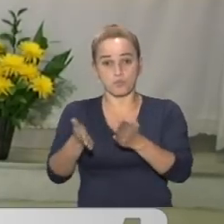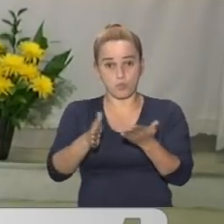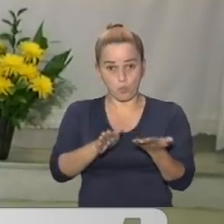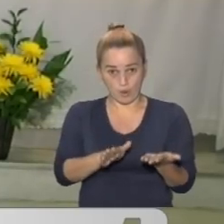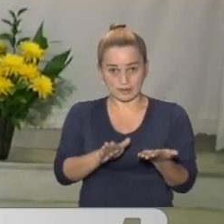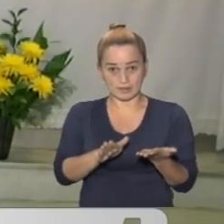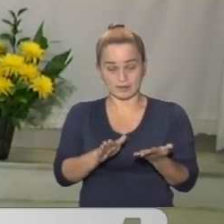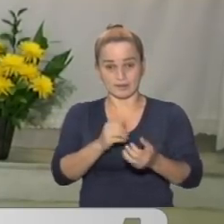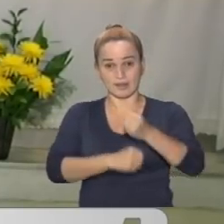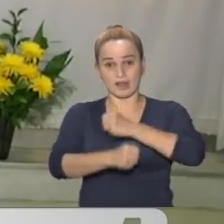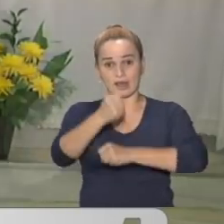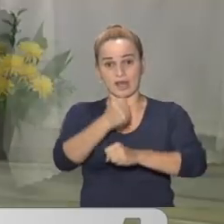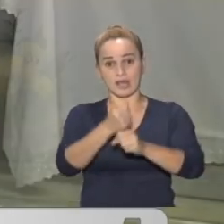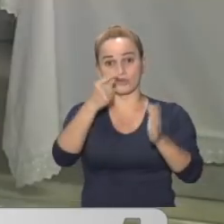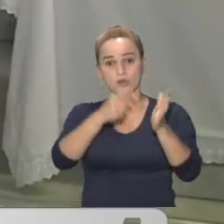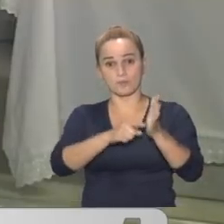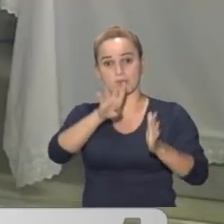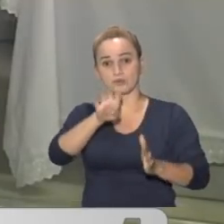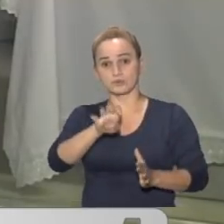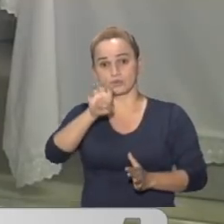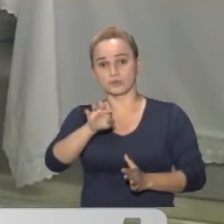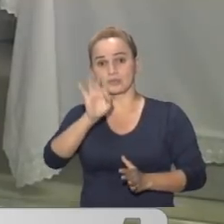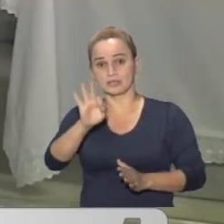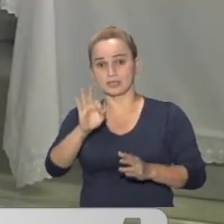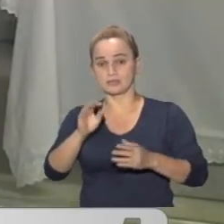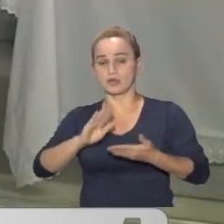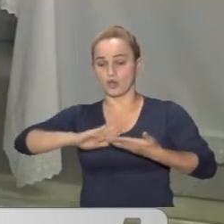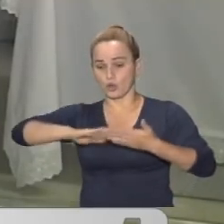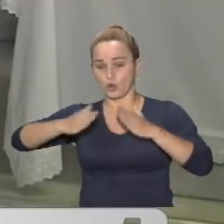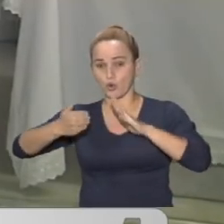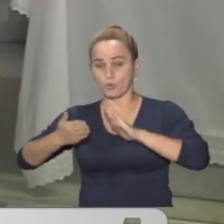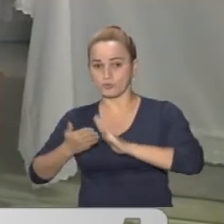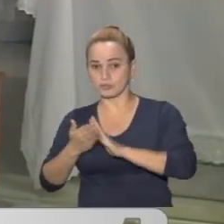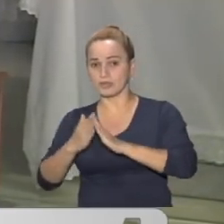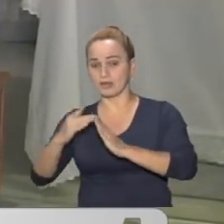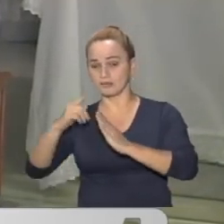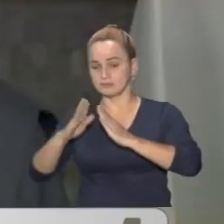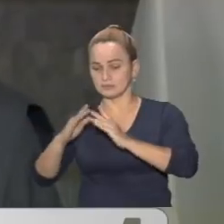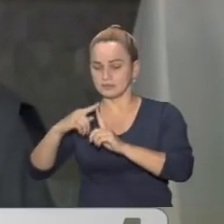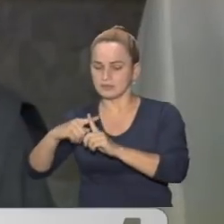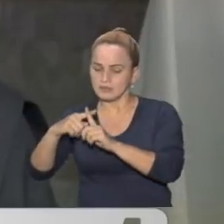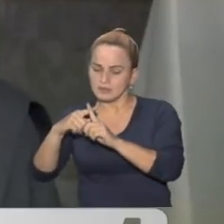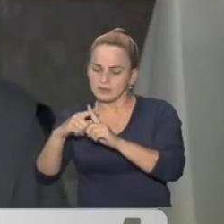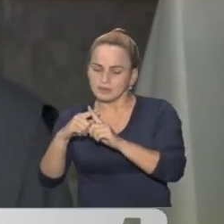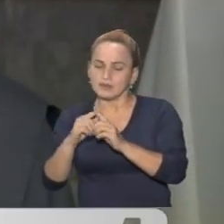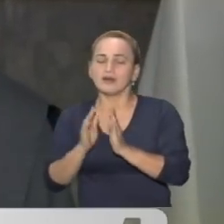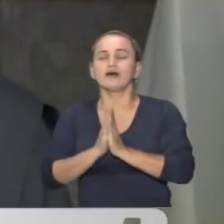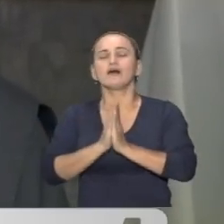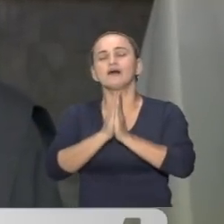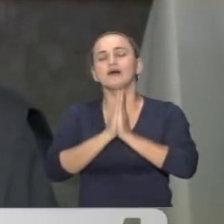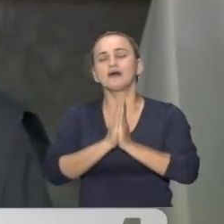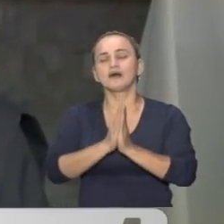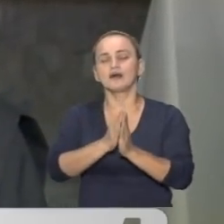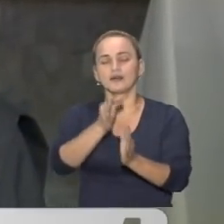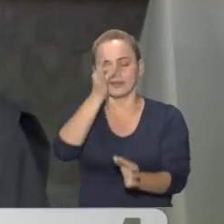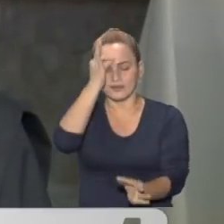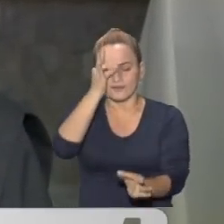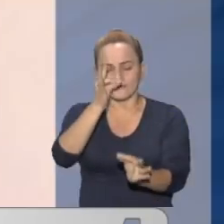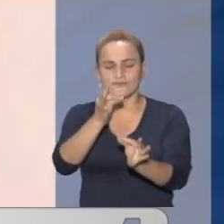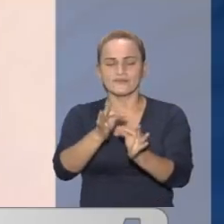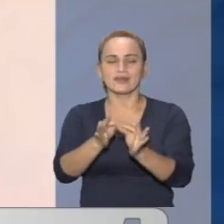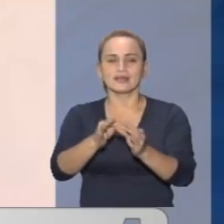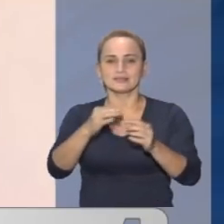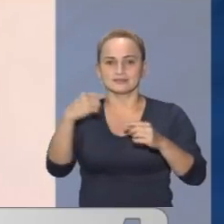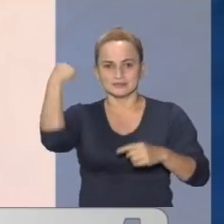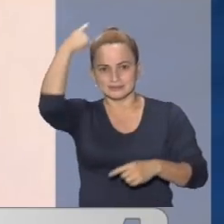en 1993, las hermanitas de su comunidad con fe esperaban tenerla en los altares como santa. Hace